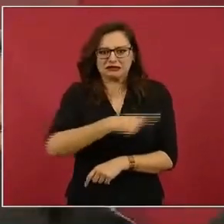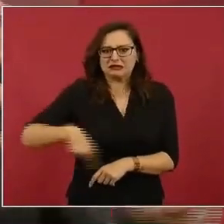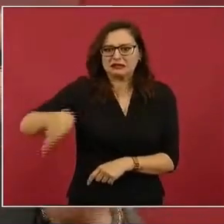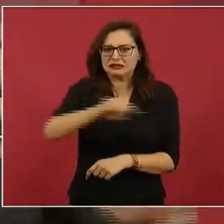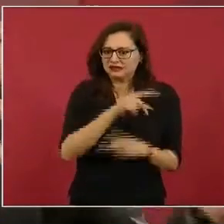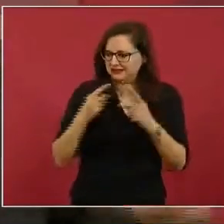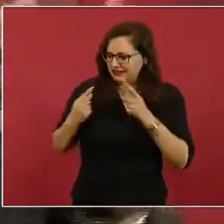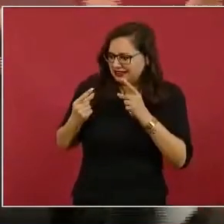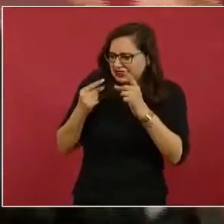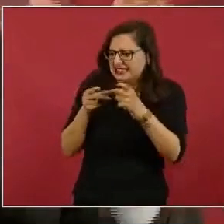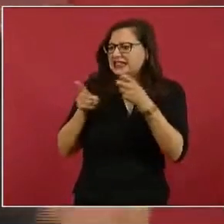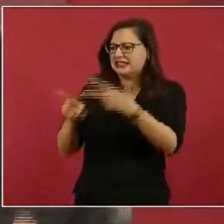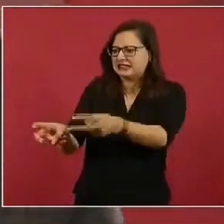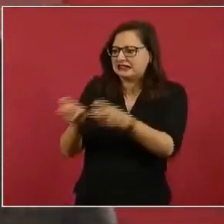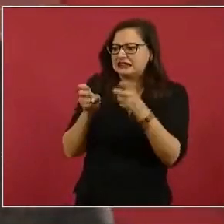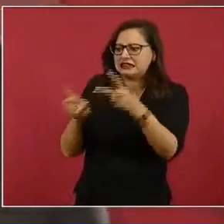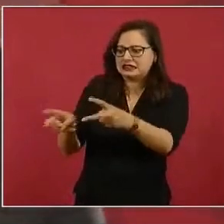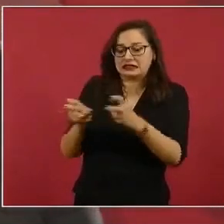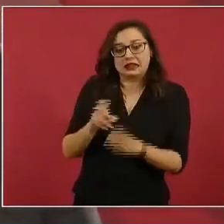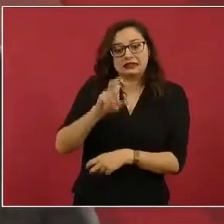En 36 años